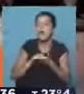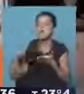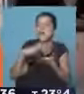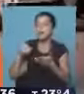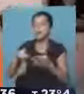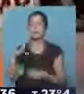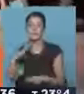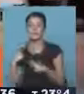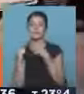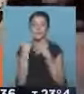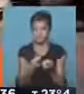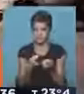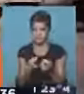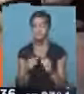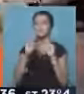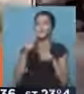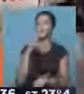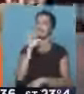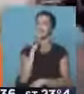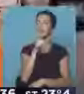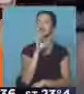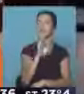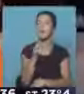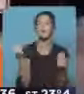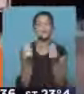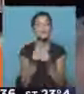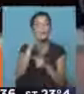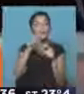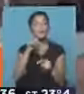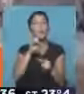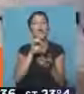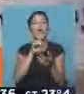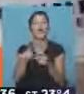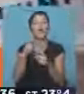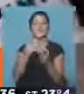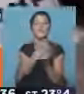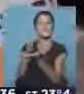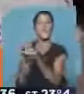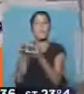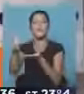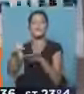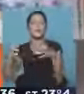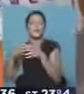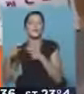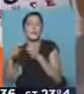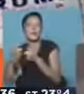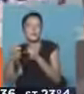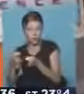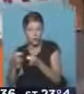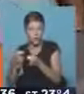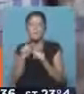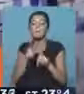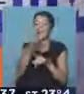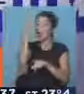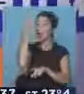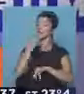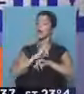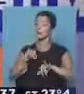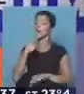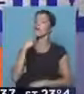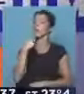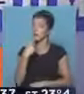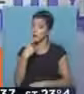removió a varios asesores de alto perfil a raíz de su condición de lobbistas para cumplir con una de sus promesas de campaña en las que aseguró